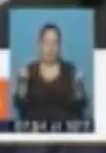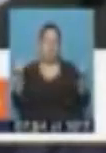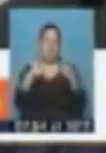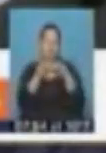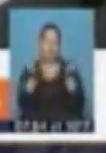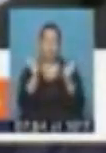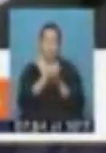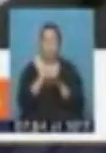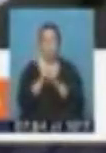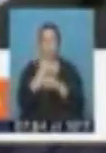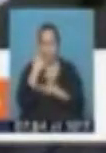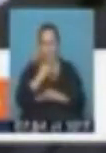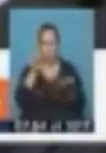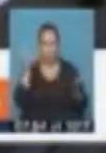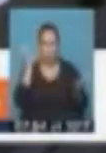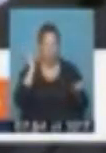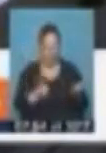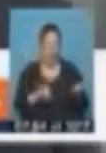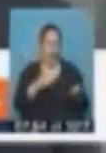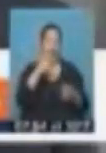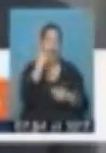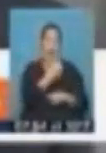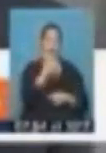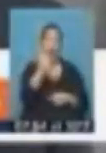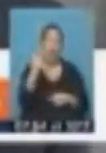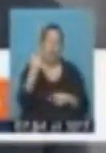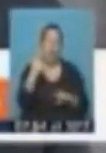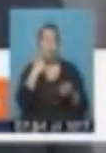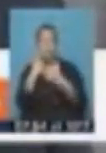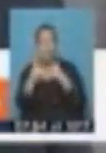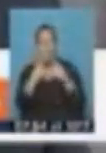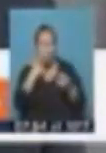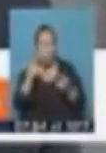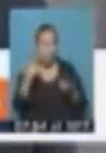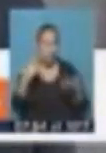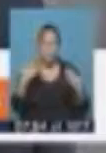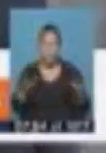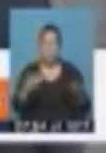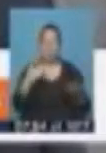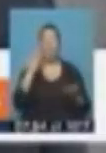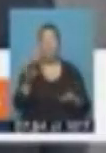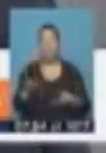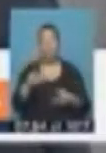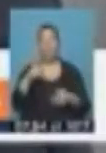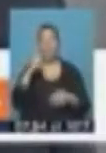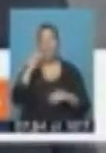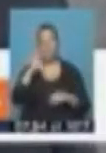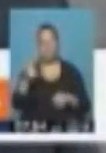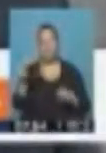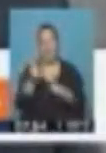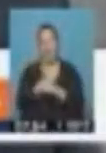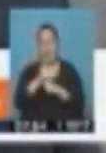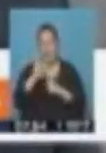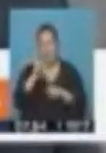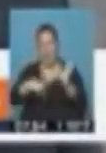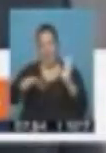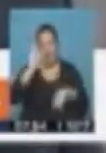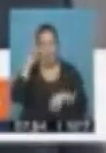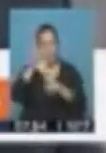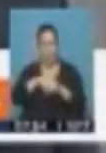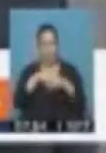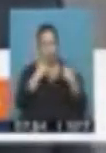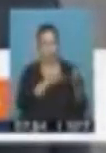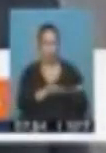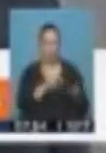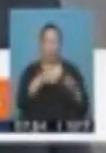que prácticamente fue pública, donde cada uno despejó sus dudas, y por eso justamente se contó con el dictamen mayoritario